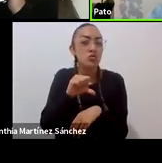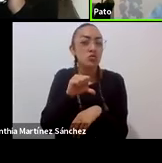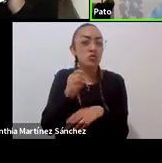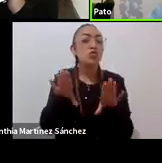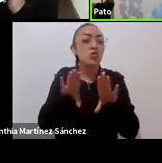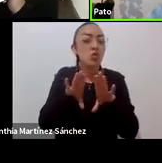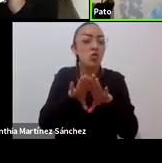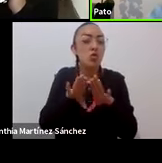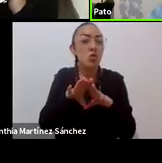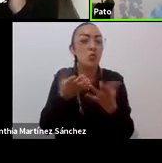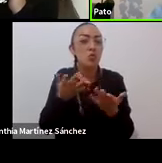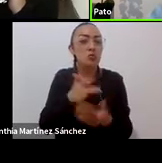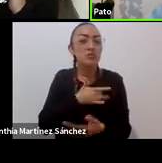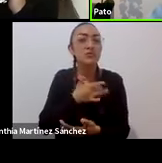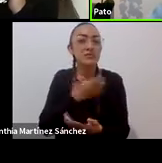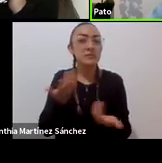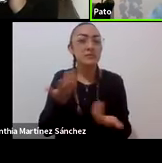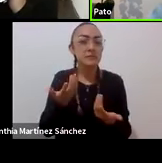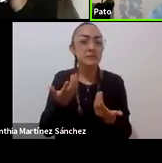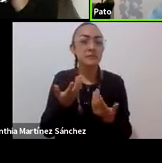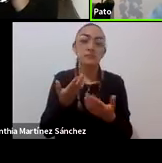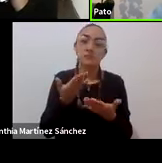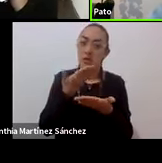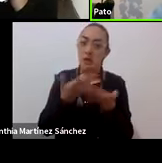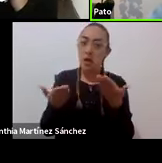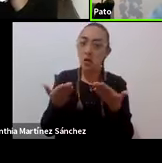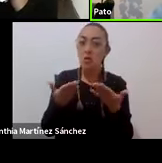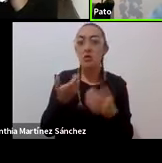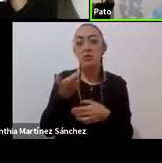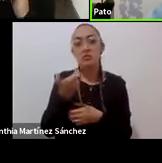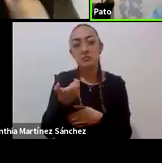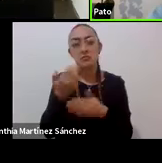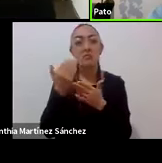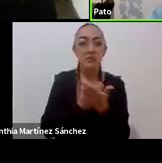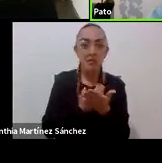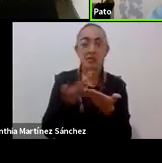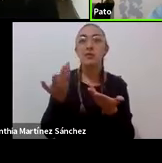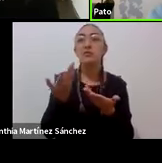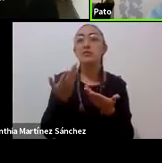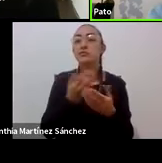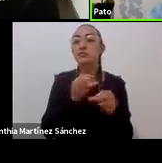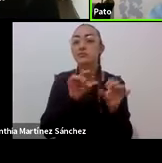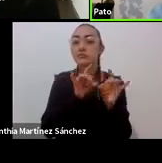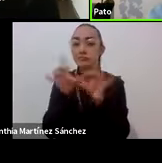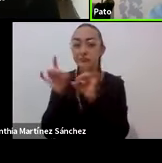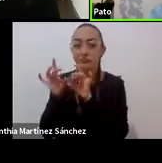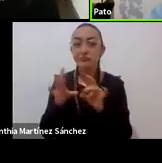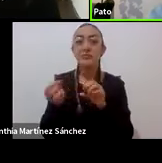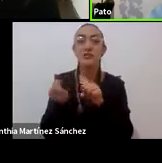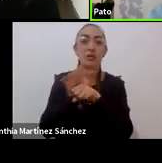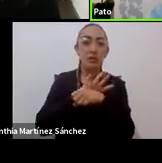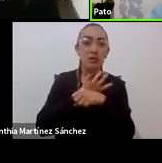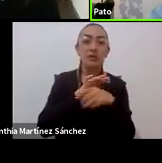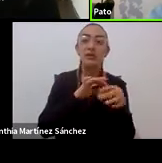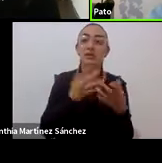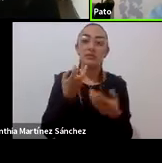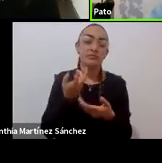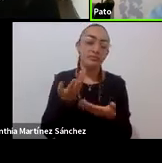sana distancia, el distanciamiento social, la crisis de la economía social que están viviendo estos barrios? El último dato es que